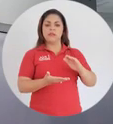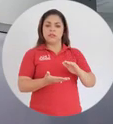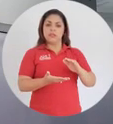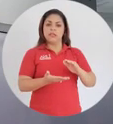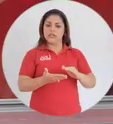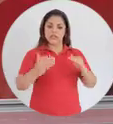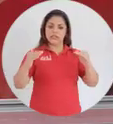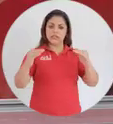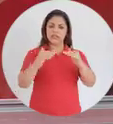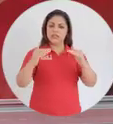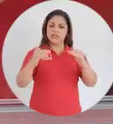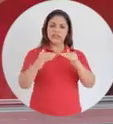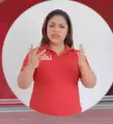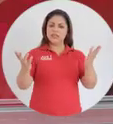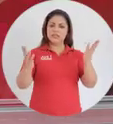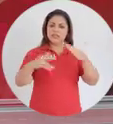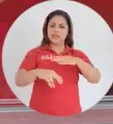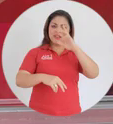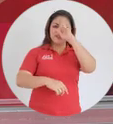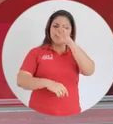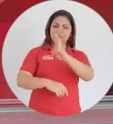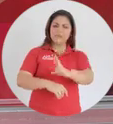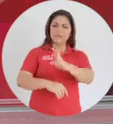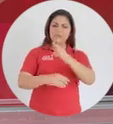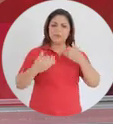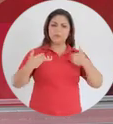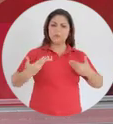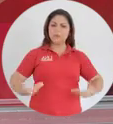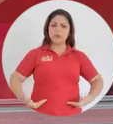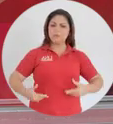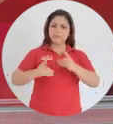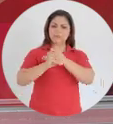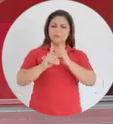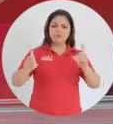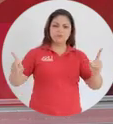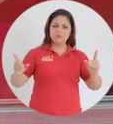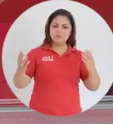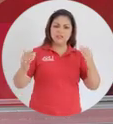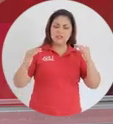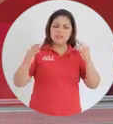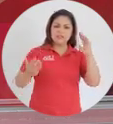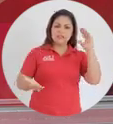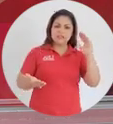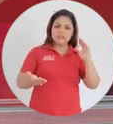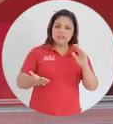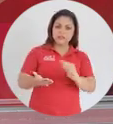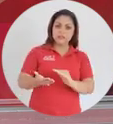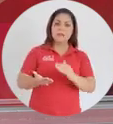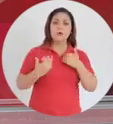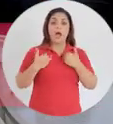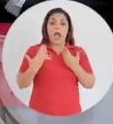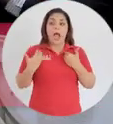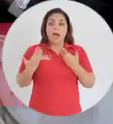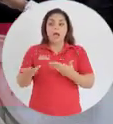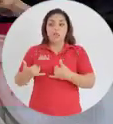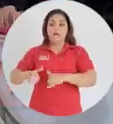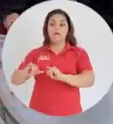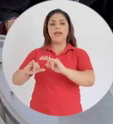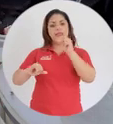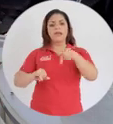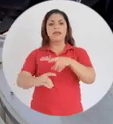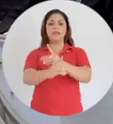singular en respeto a derechos humanos y en democratización. Pero mucho nos queda y hay que